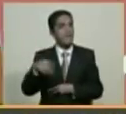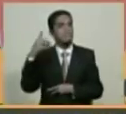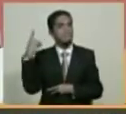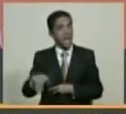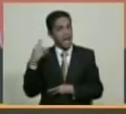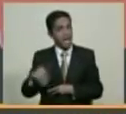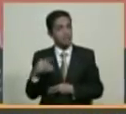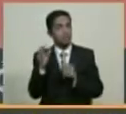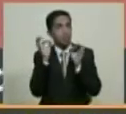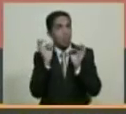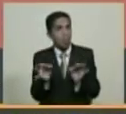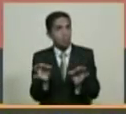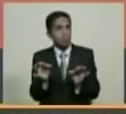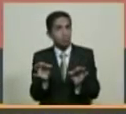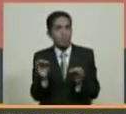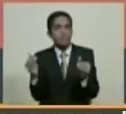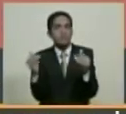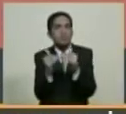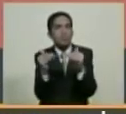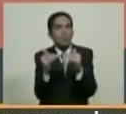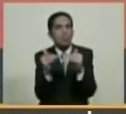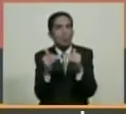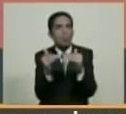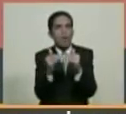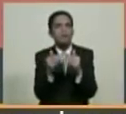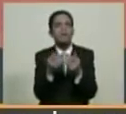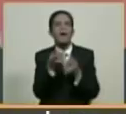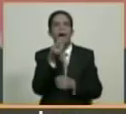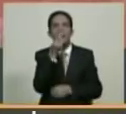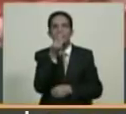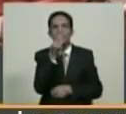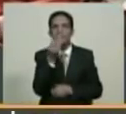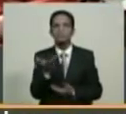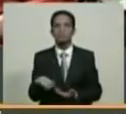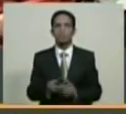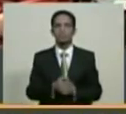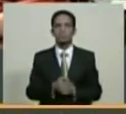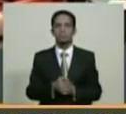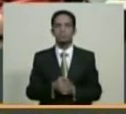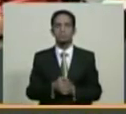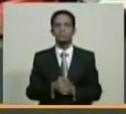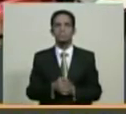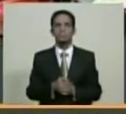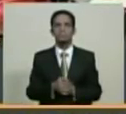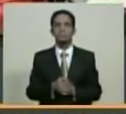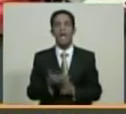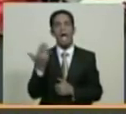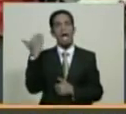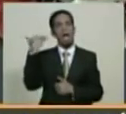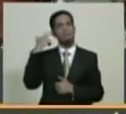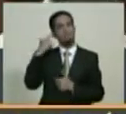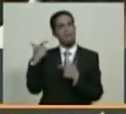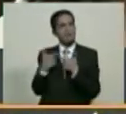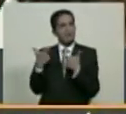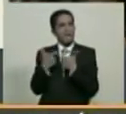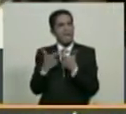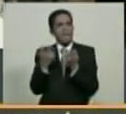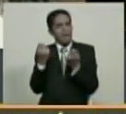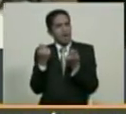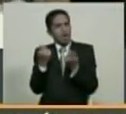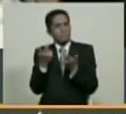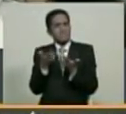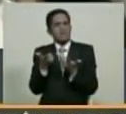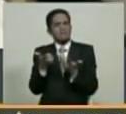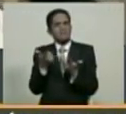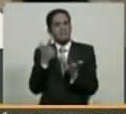justo a sus alimentos, que por mucho tiempo fueron negados por la guerra económica y por los